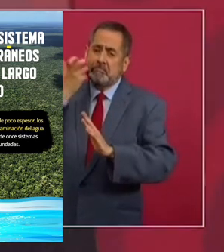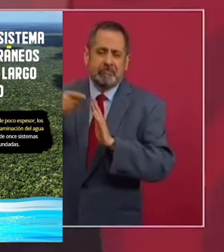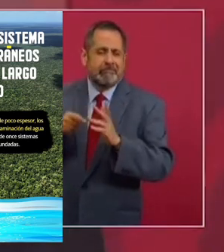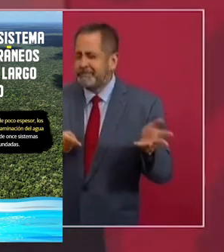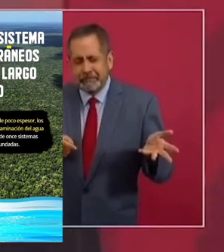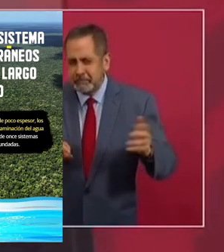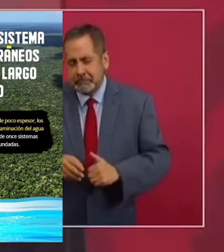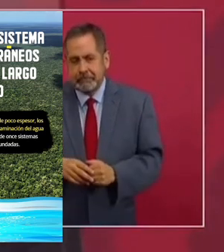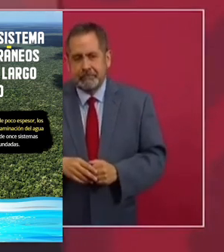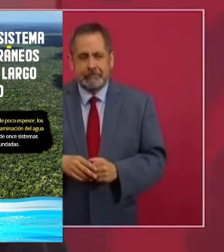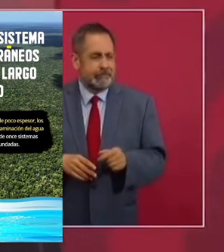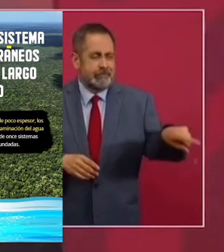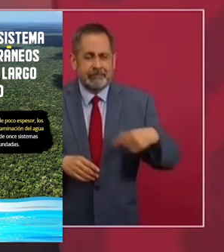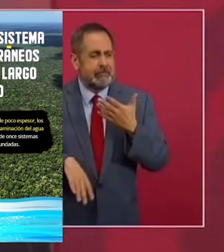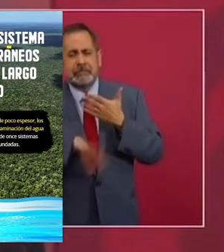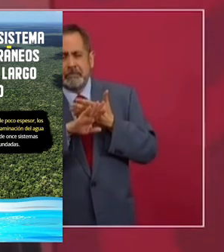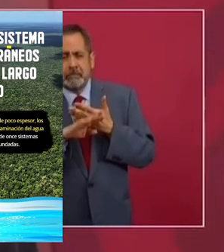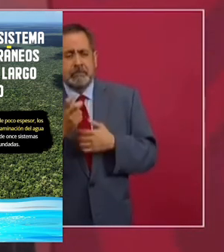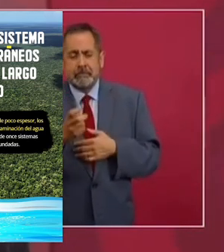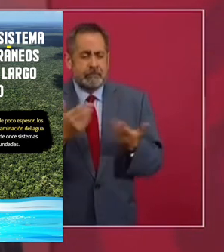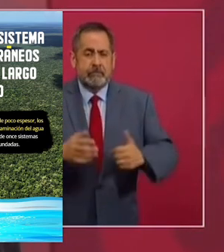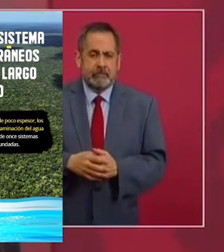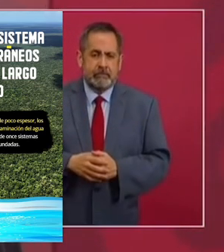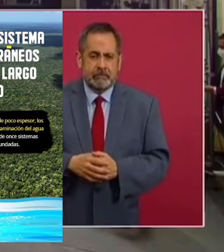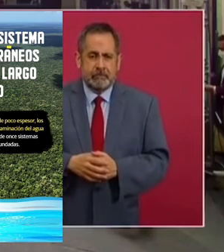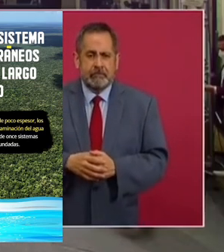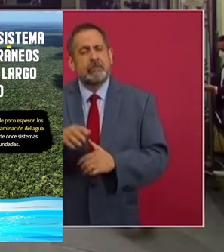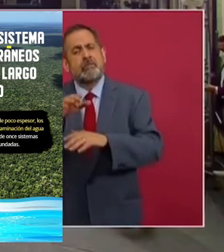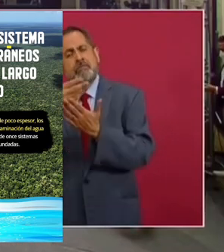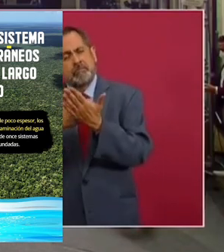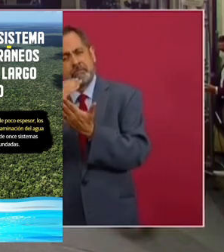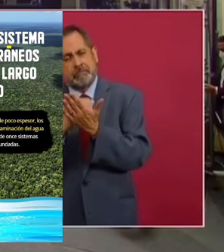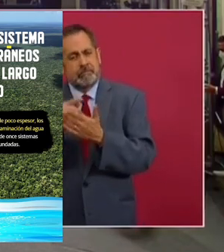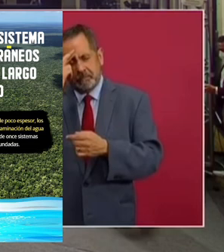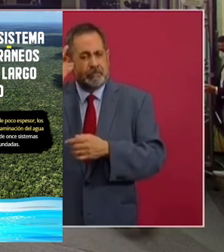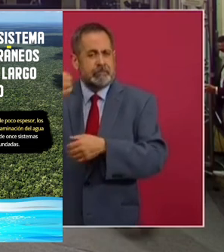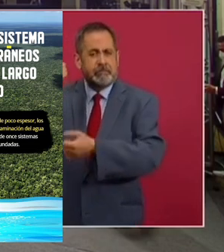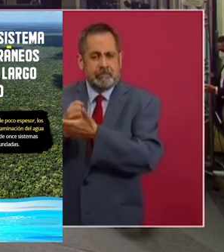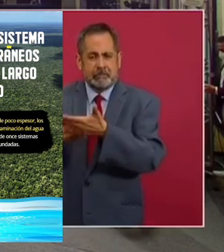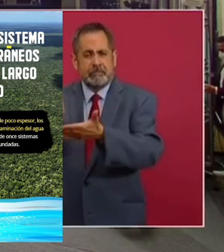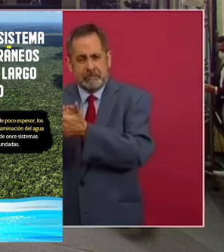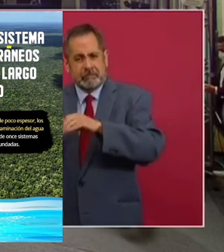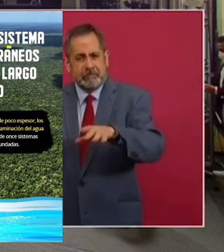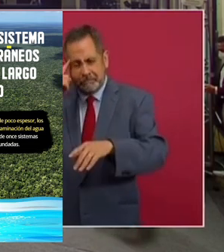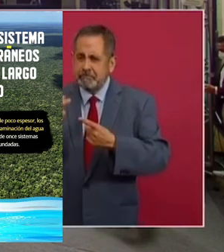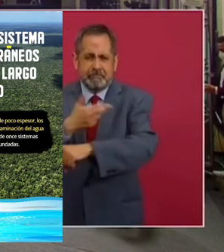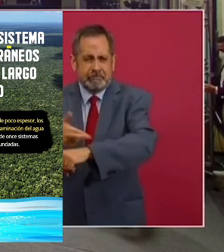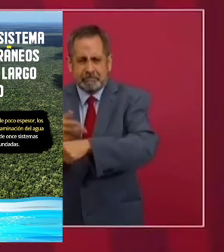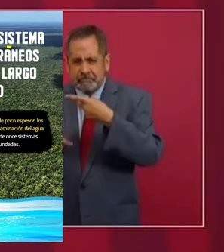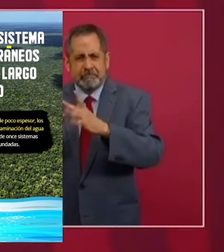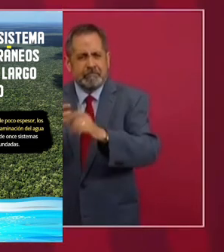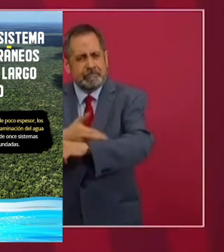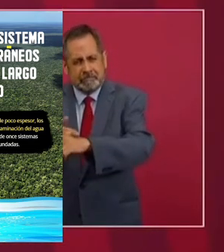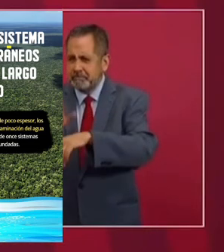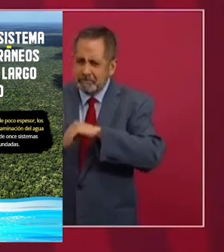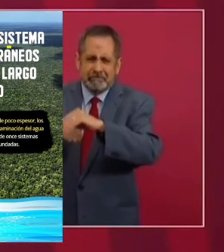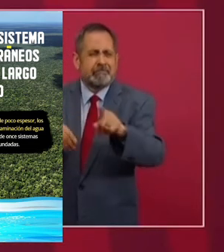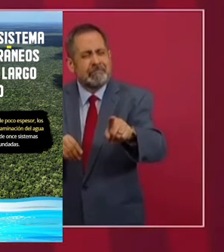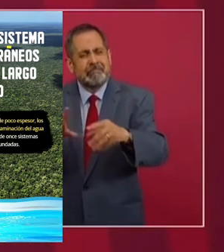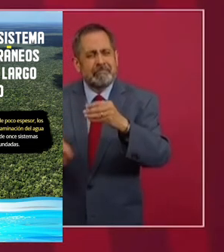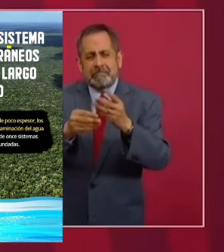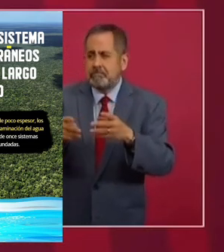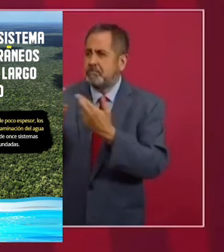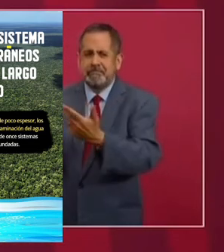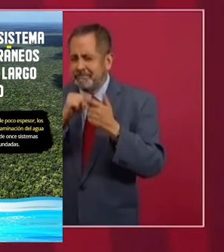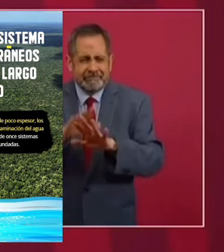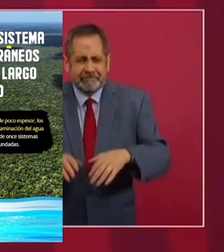porque están en contra de nosotros. Esto de las manifestaciones de impacto ambiental tiene que ver con el decreto que se dio a conocer hace unos meses para agilizar estos trámites igual arqueológicos, pero además, no